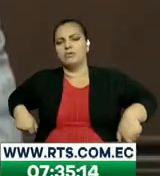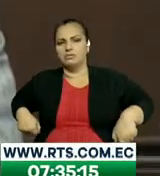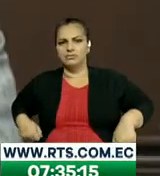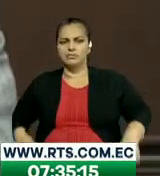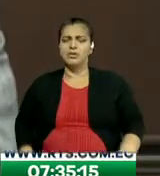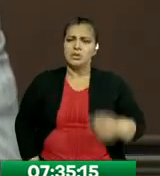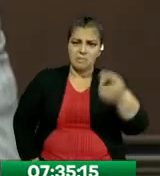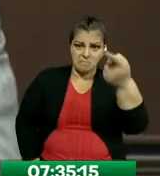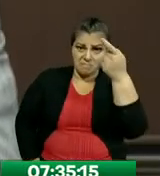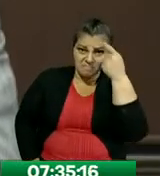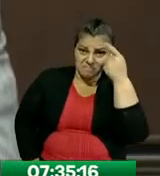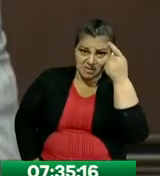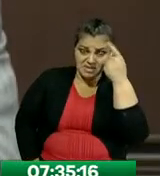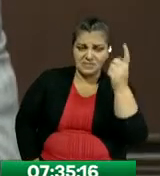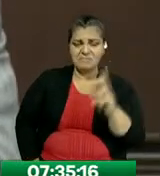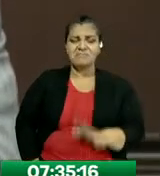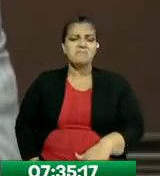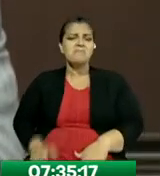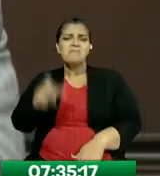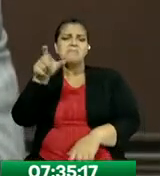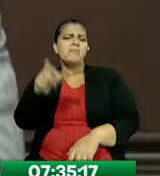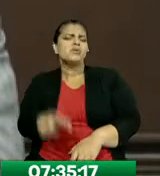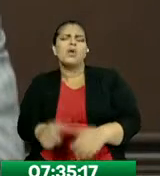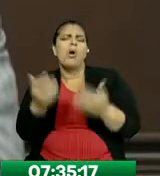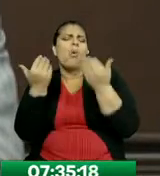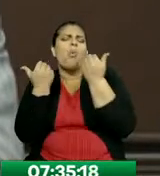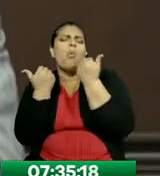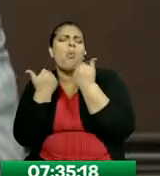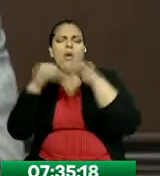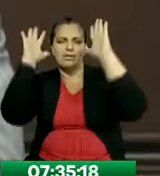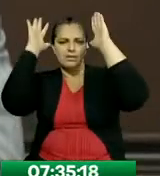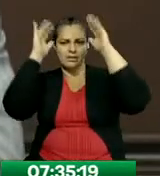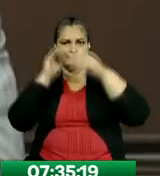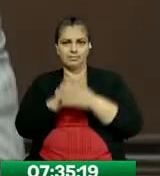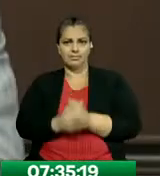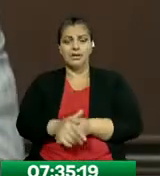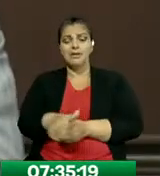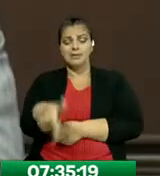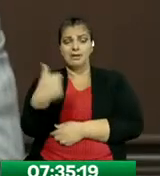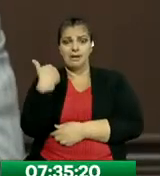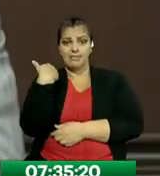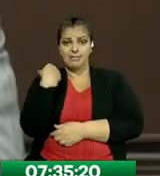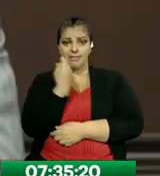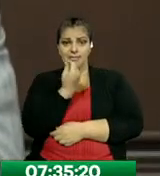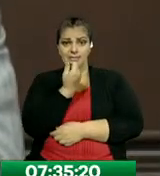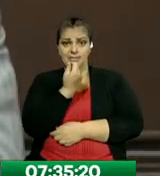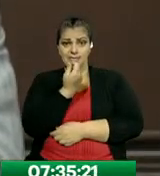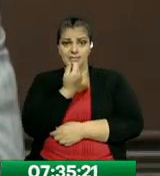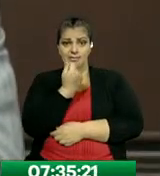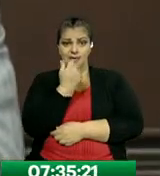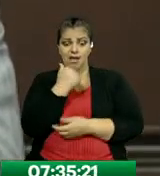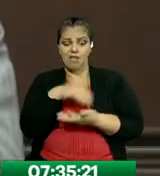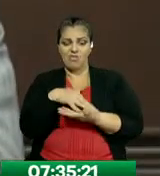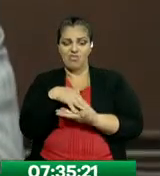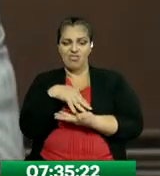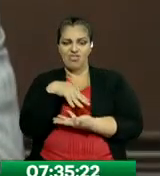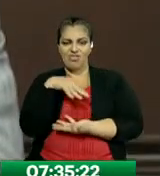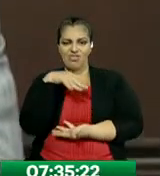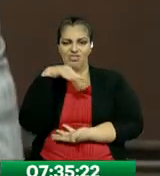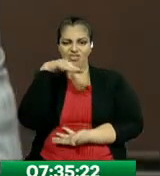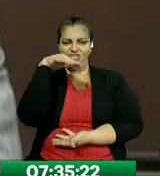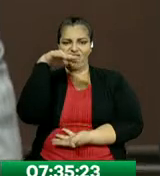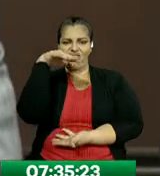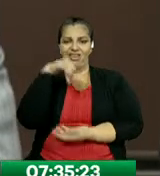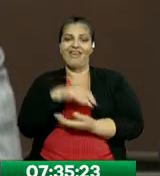persona común y corriente, un ecuatoriano, podría tener condiciones de contratar 13.5 millones